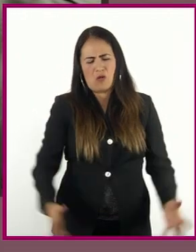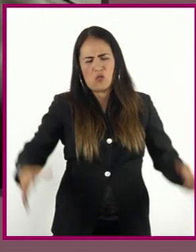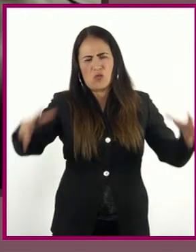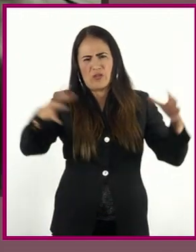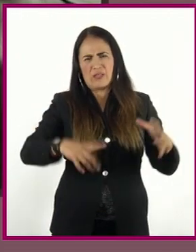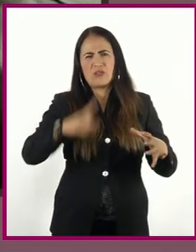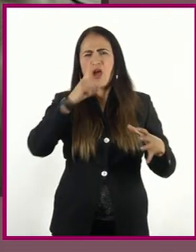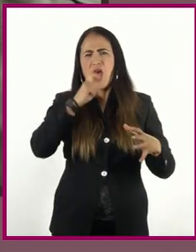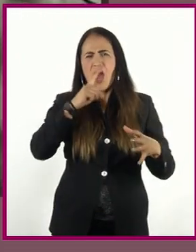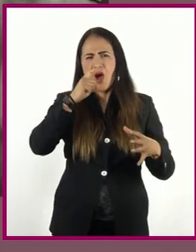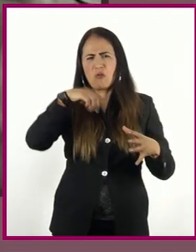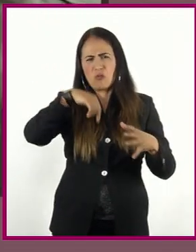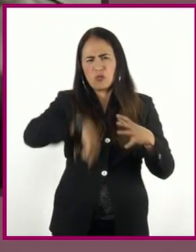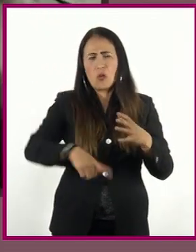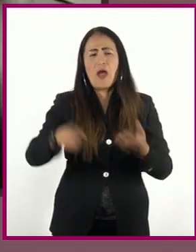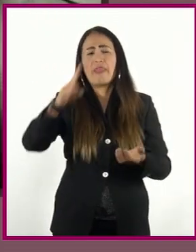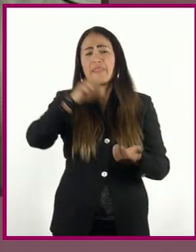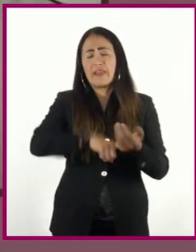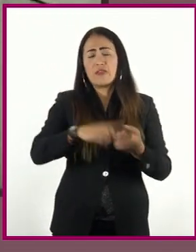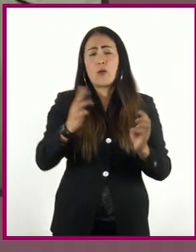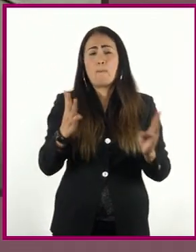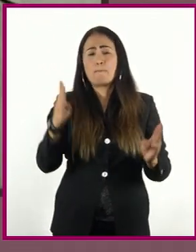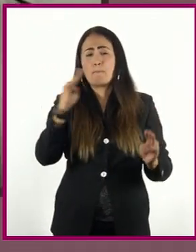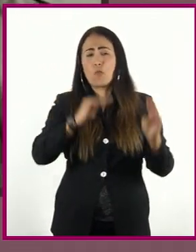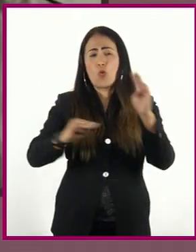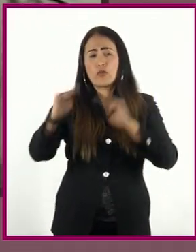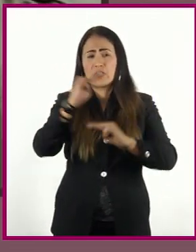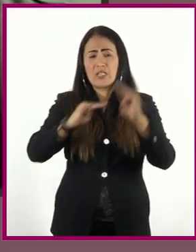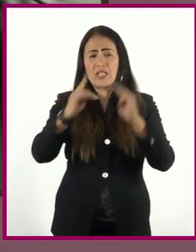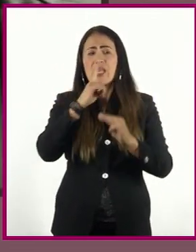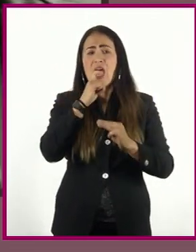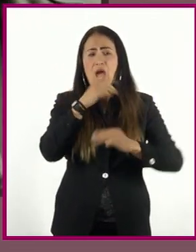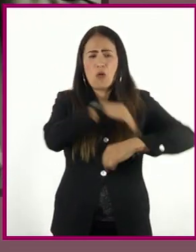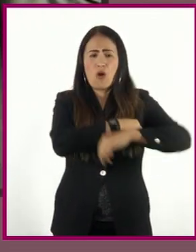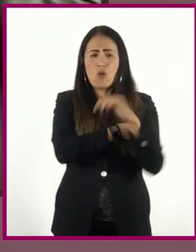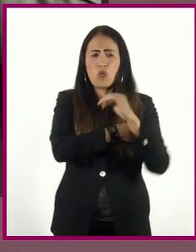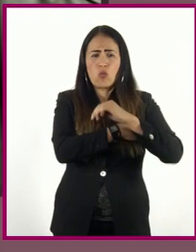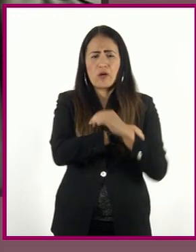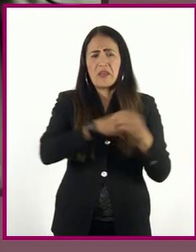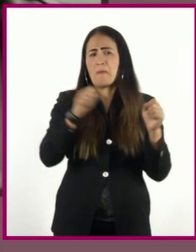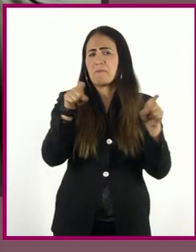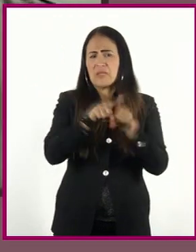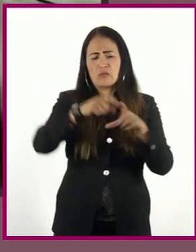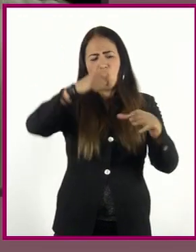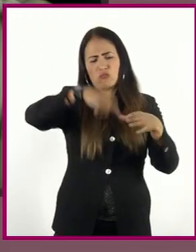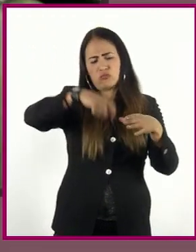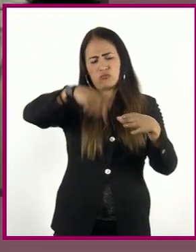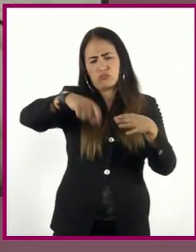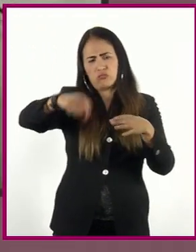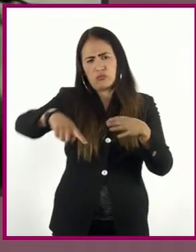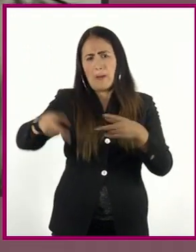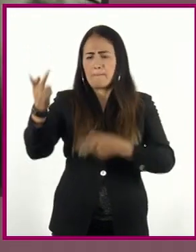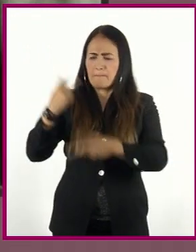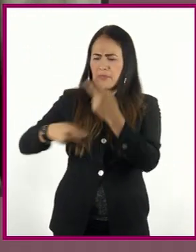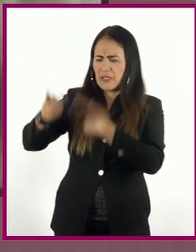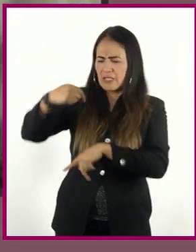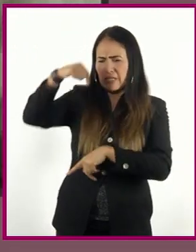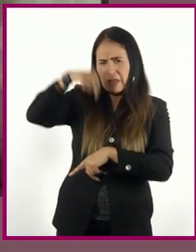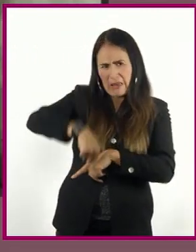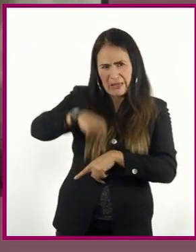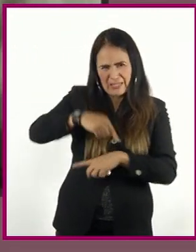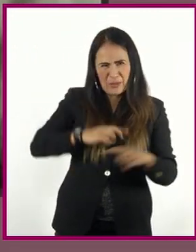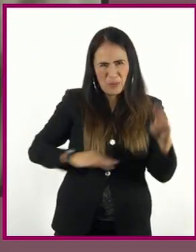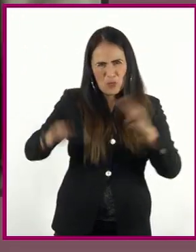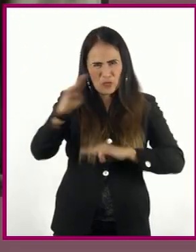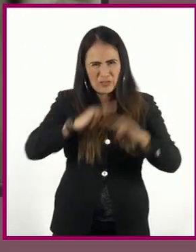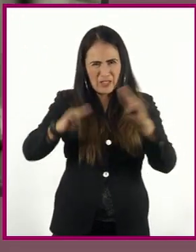mantenimientos. O sea, la montaña es un lugar donde se guarda el agua, donde también se guardan las semillas. Entonces lo que aquí se viene es a conciliar con